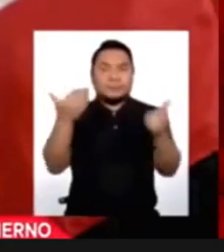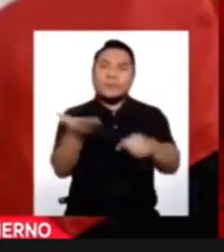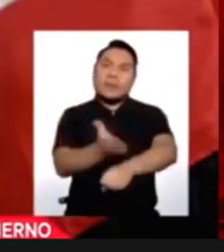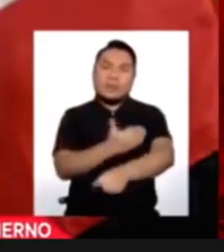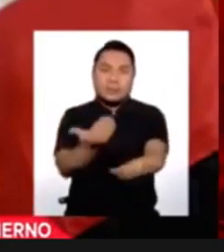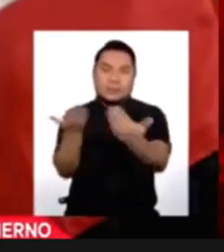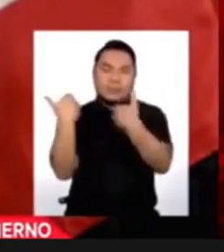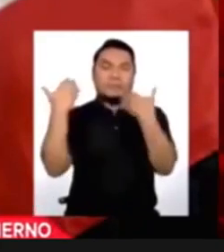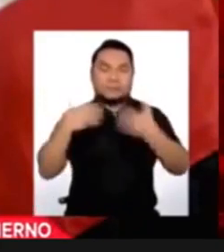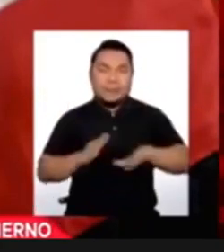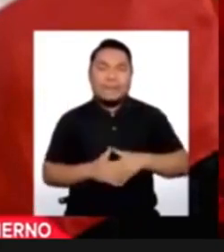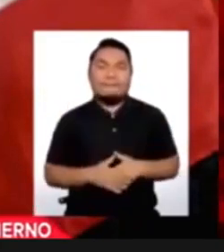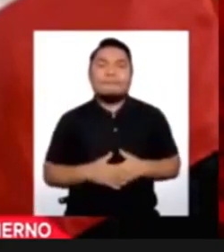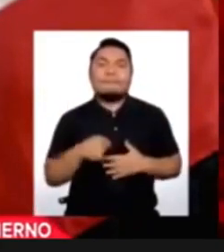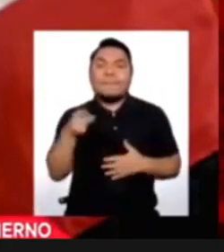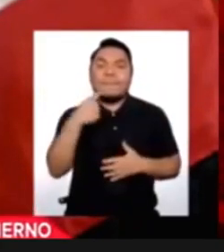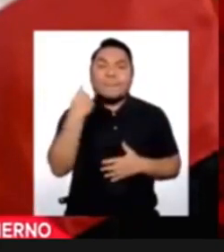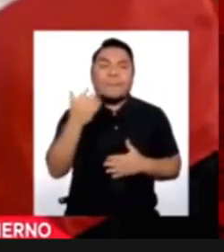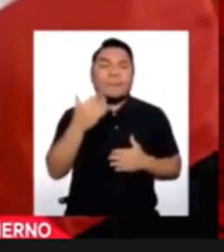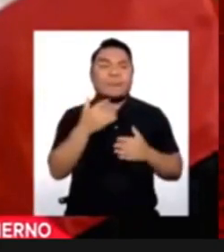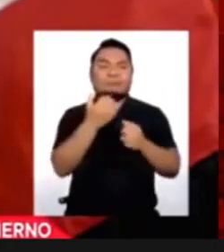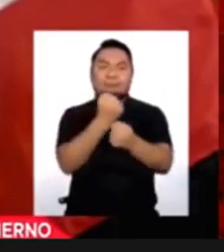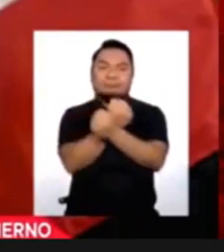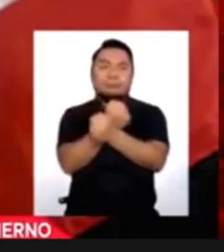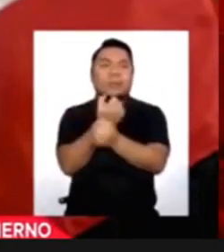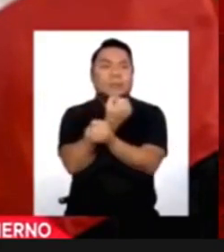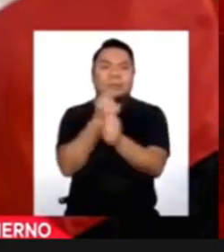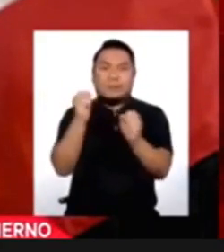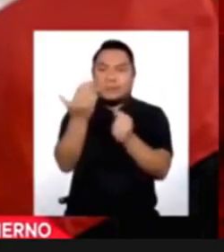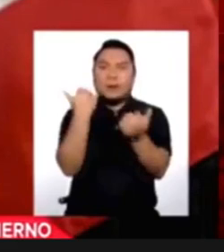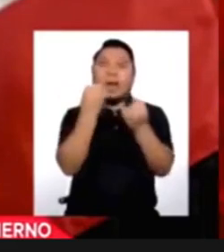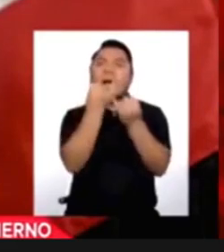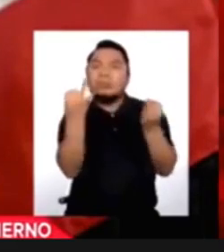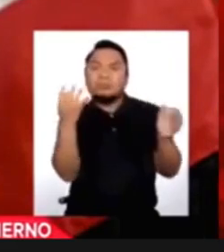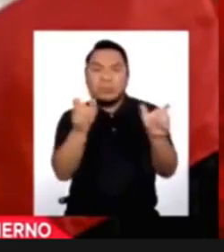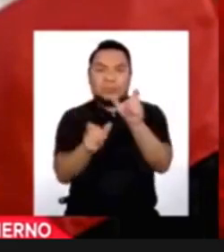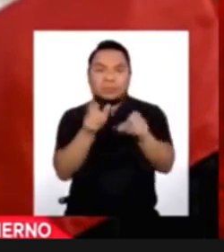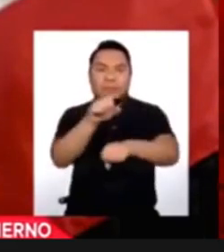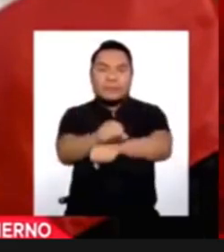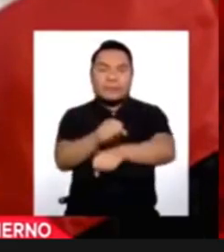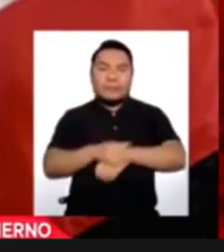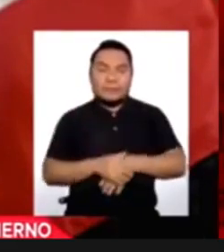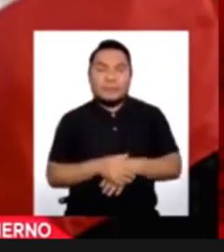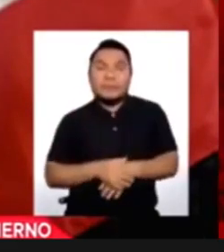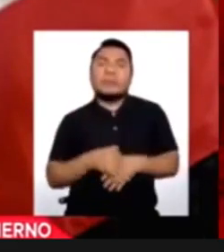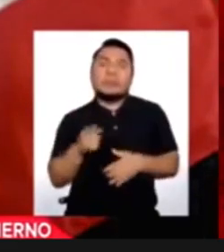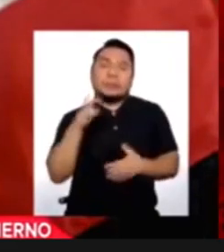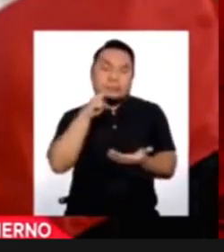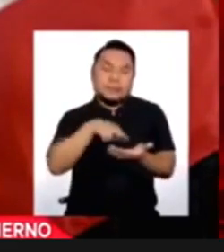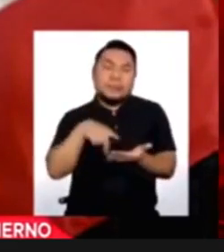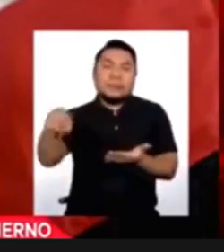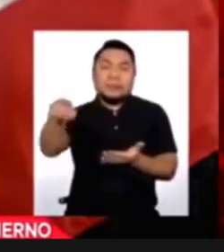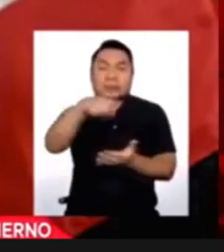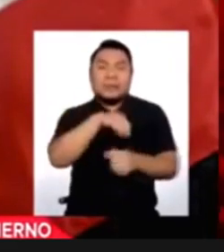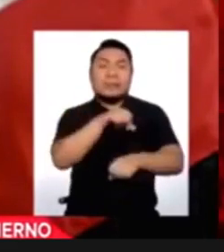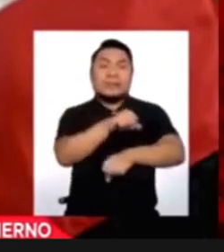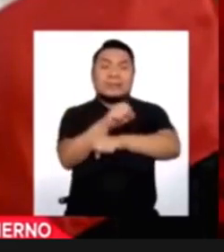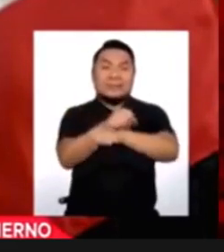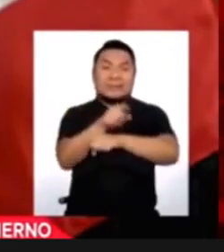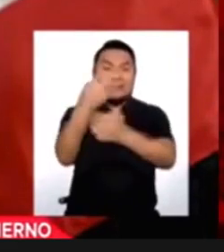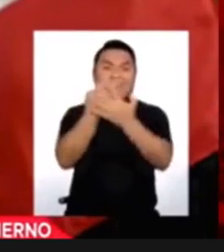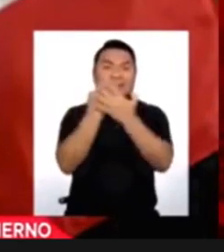de inmediato de la cárcel. Hemos visto que la situación penitenciaria es